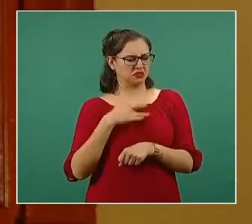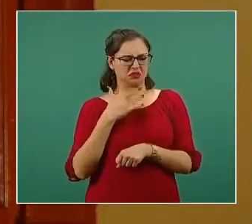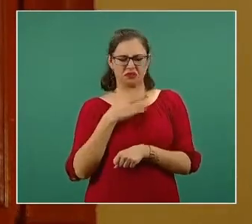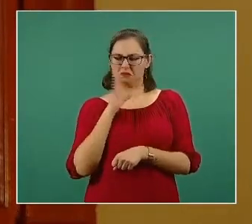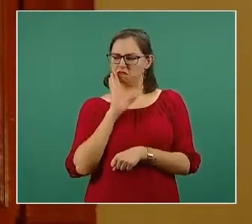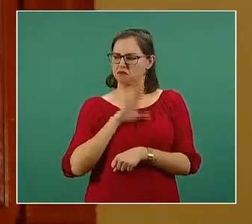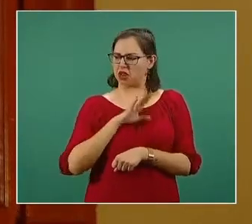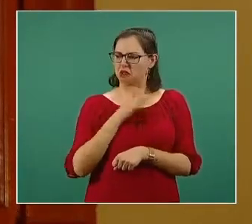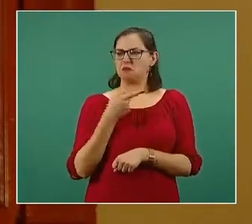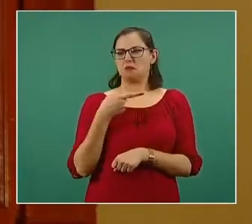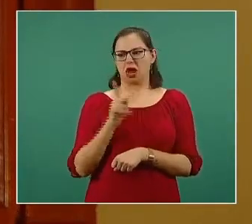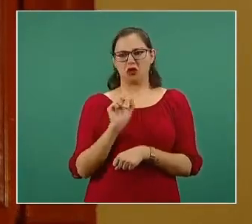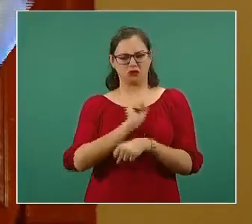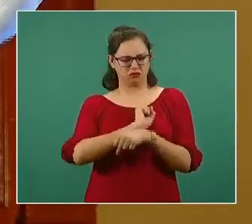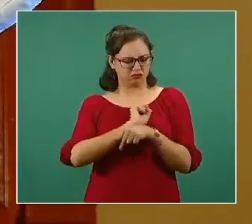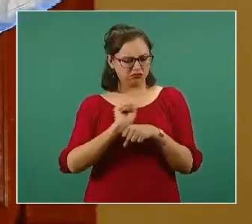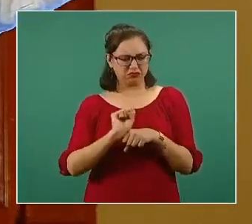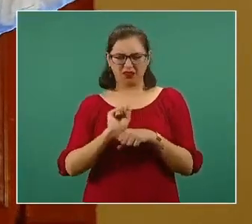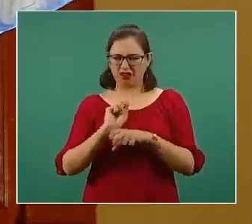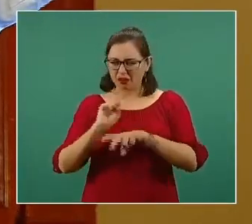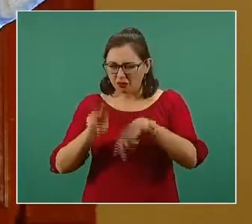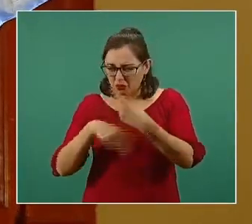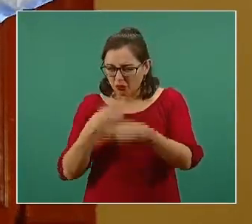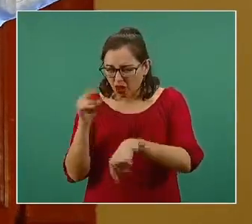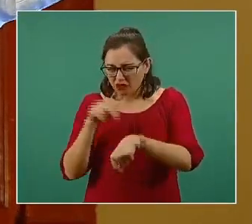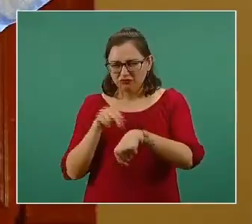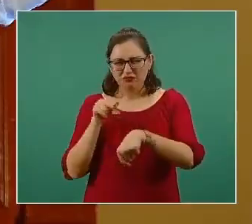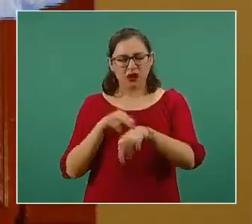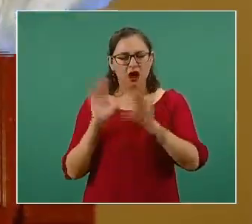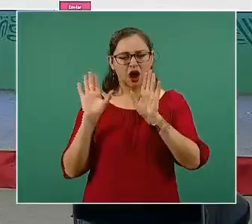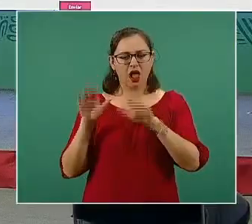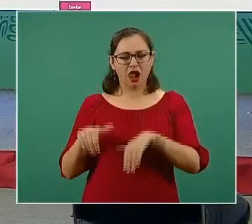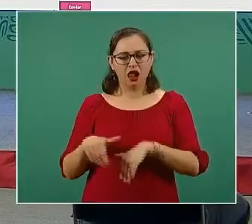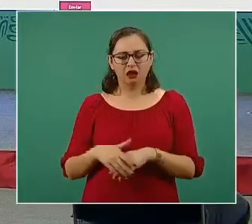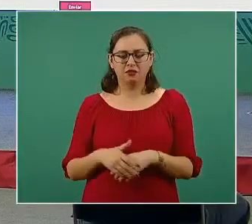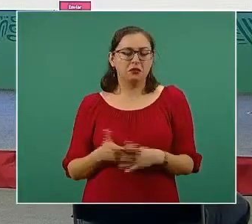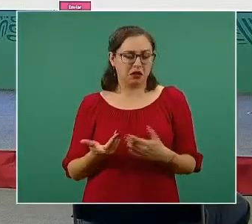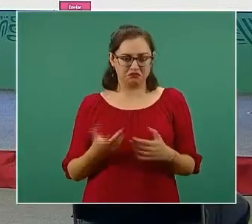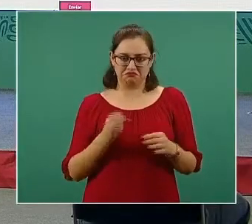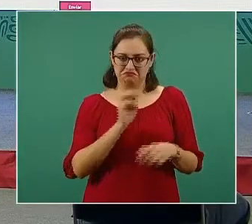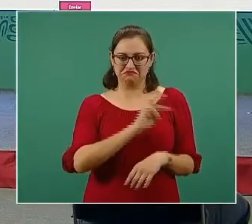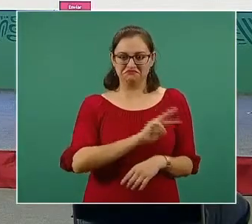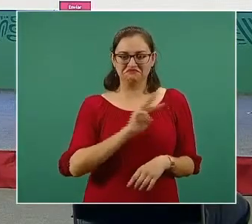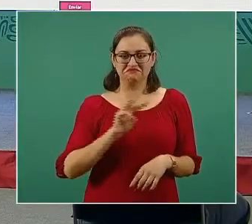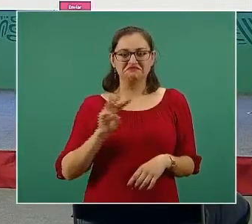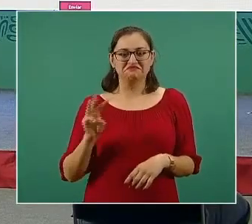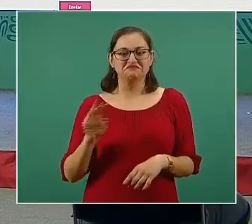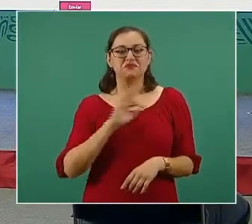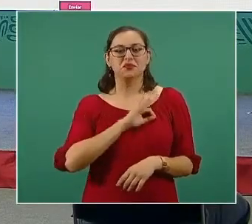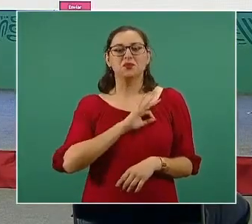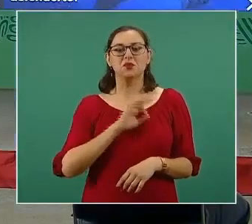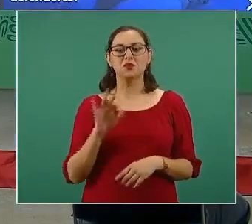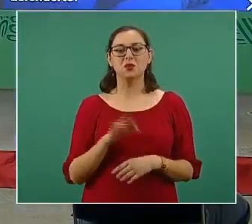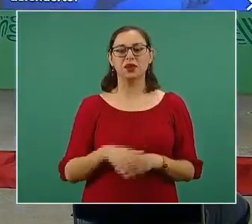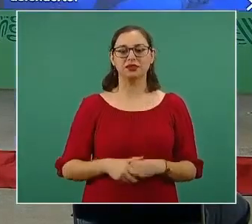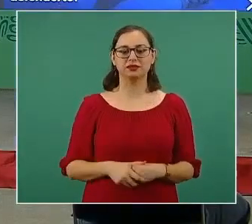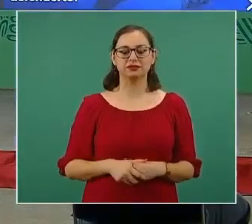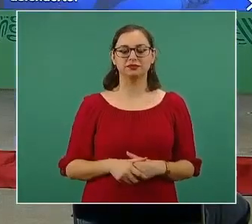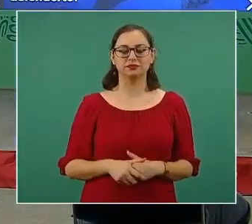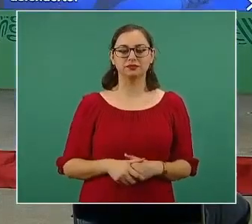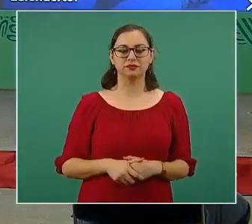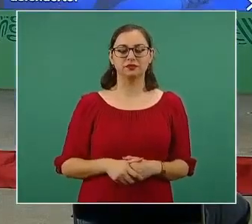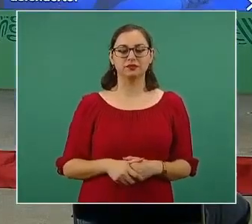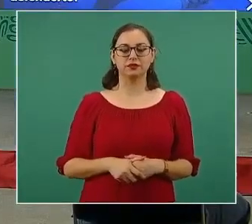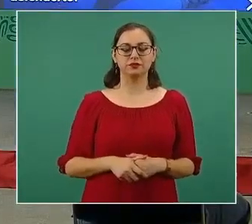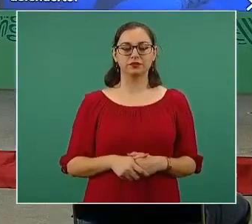para no requerir atención médica, usted puede notificar su ESAVI a través de esta plataforma.